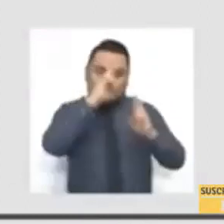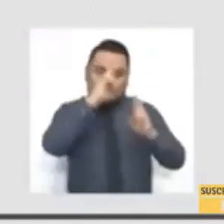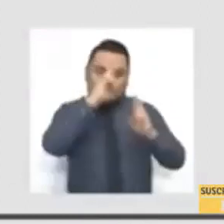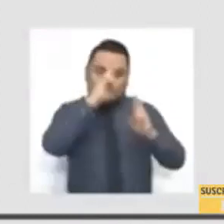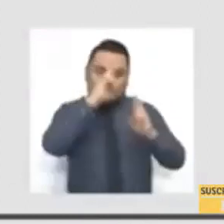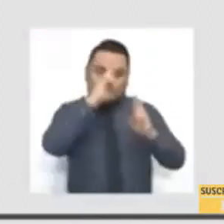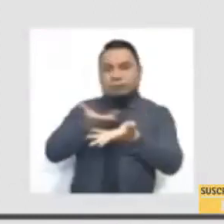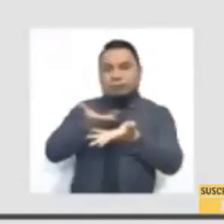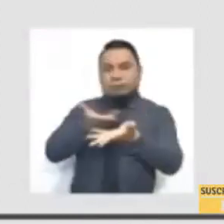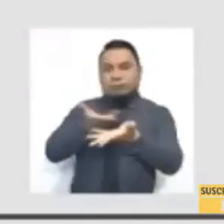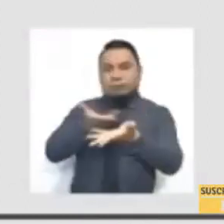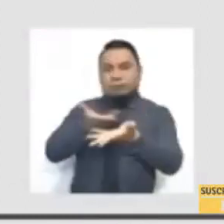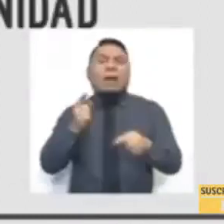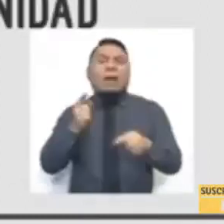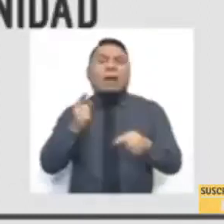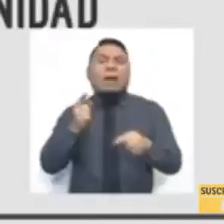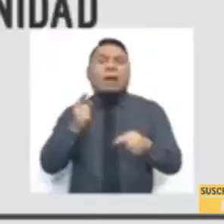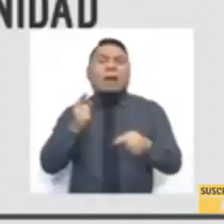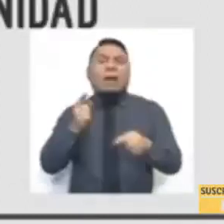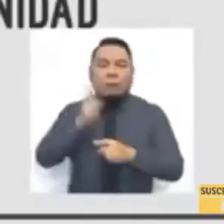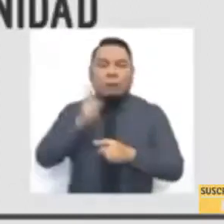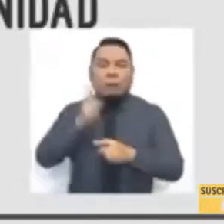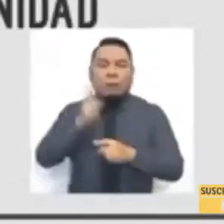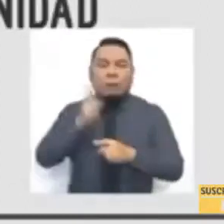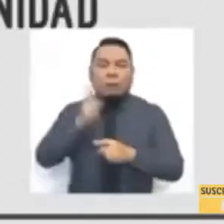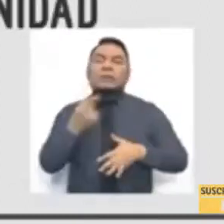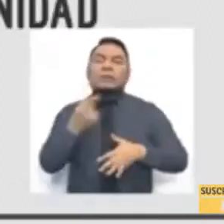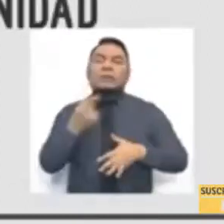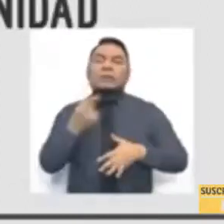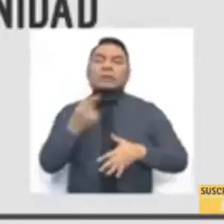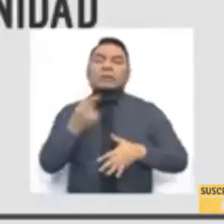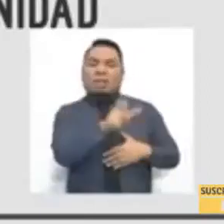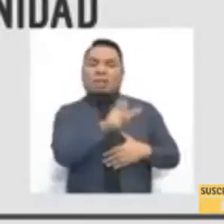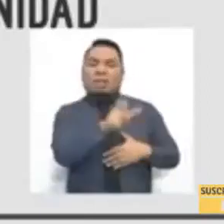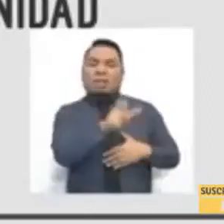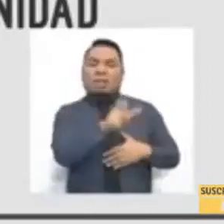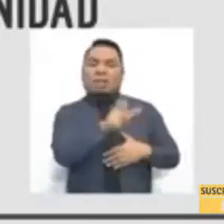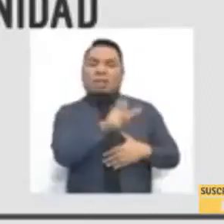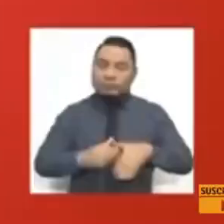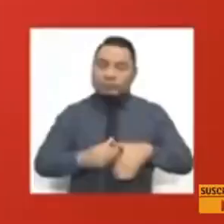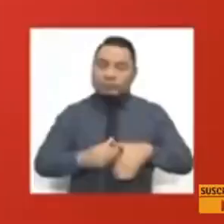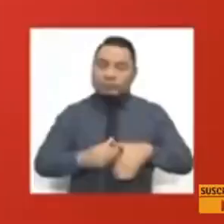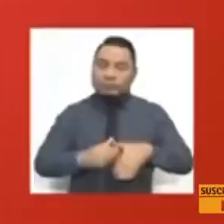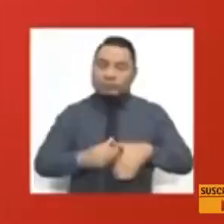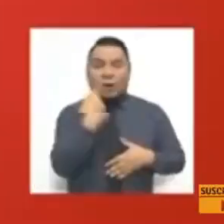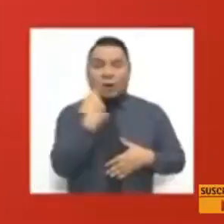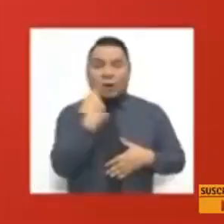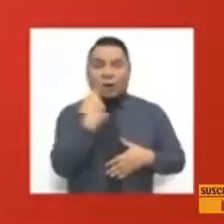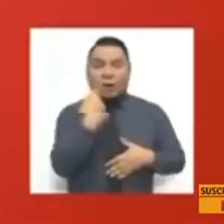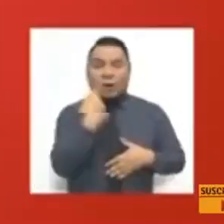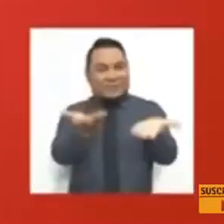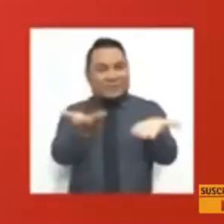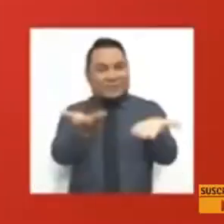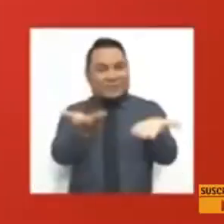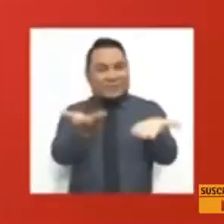respeto, libre de agresiones y opiniones que atenten contra la dignidad del candidato contrario. Estamos todas y todos invitados a